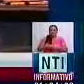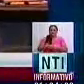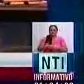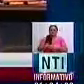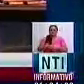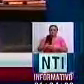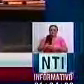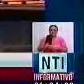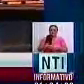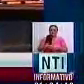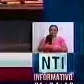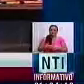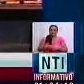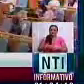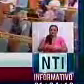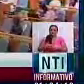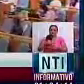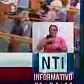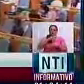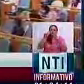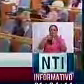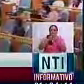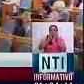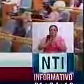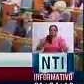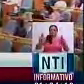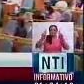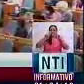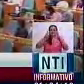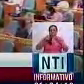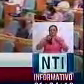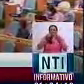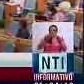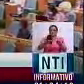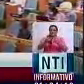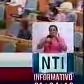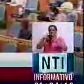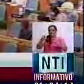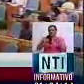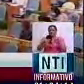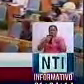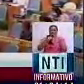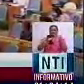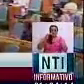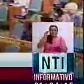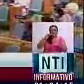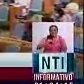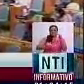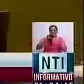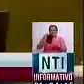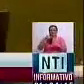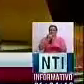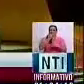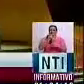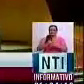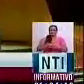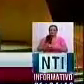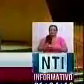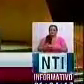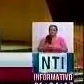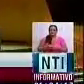zonas urbanas. Miembros de la ONU presentaron medidas para hacer frente a la desigualdad. Aquí una parte de